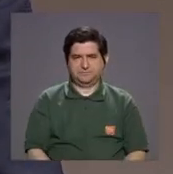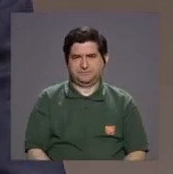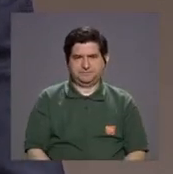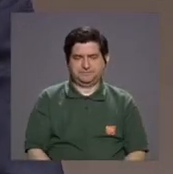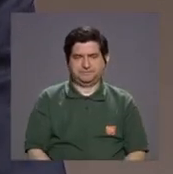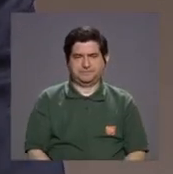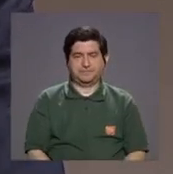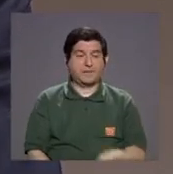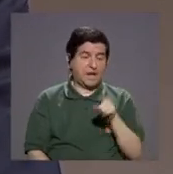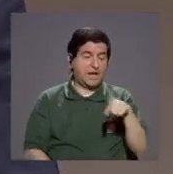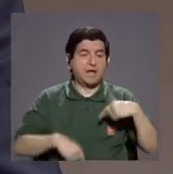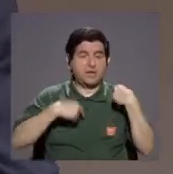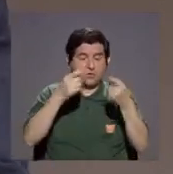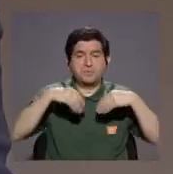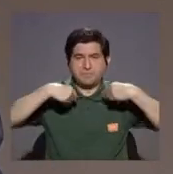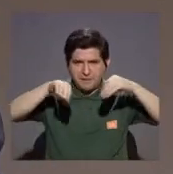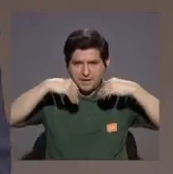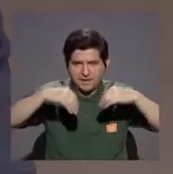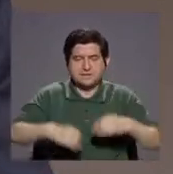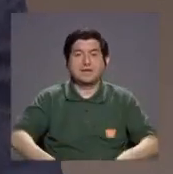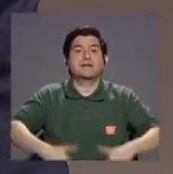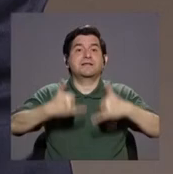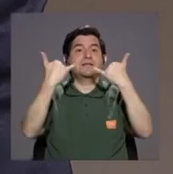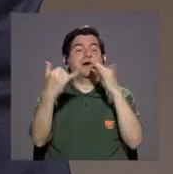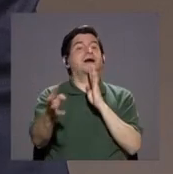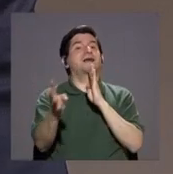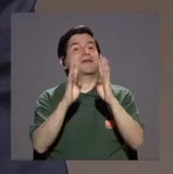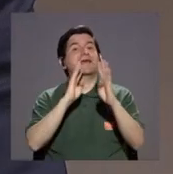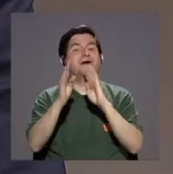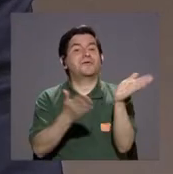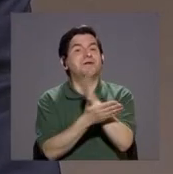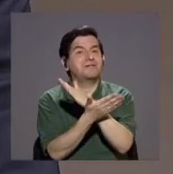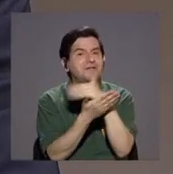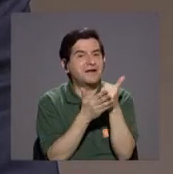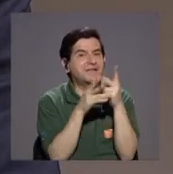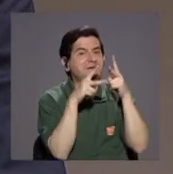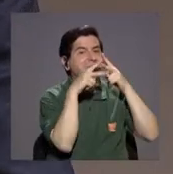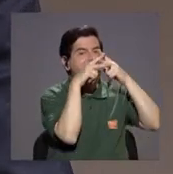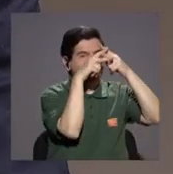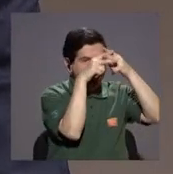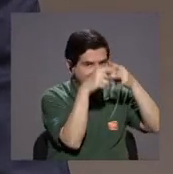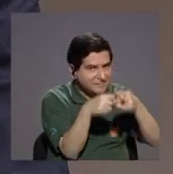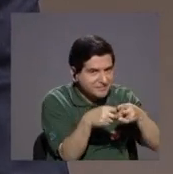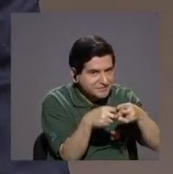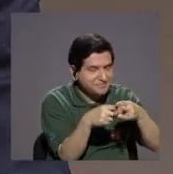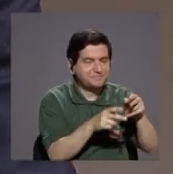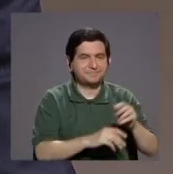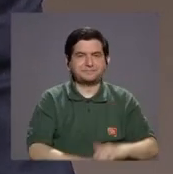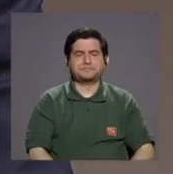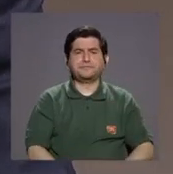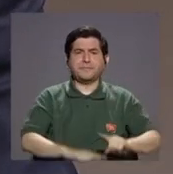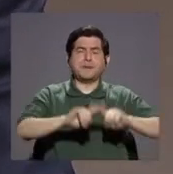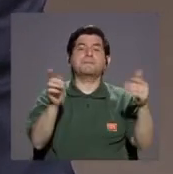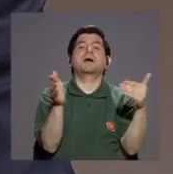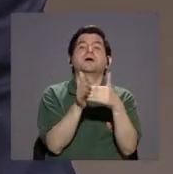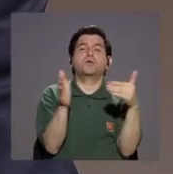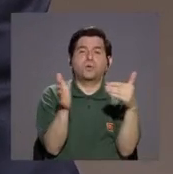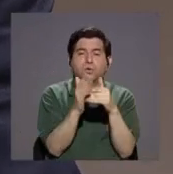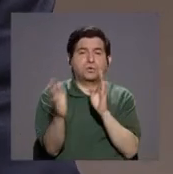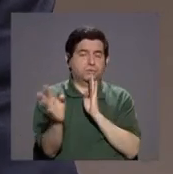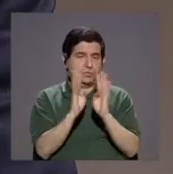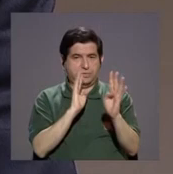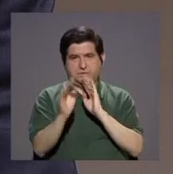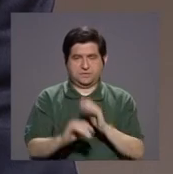van a una tienda nuestra y ahora vamos a hablar un poco de la parte crediticia pero otra vez estamos